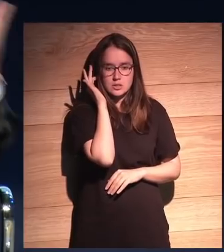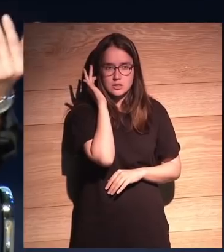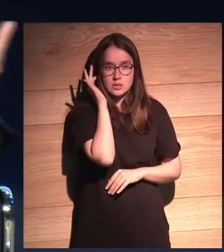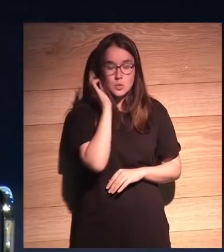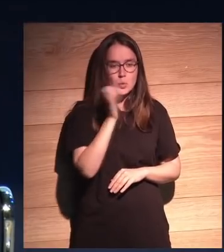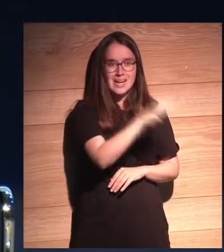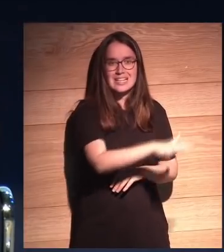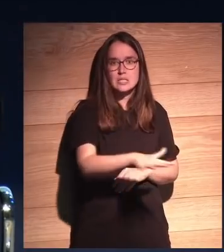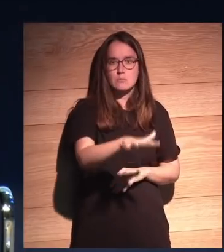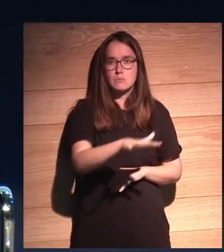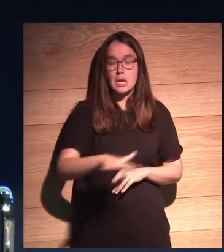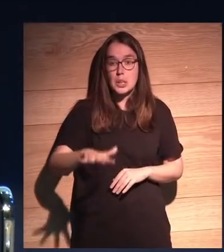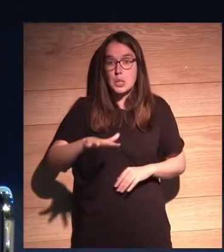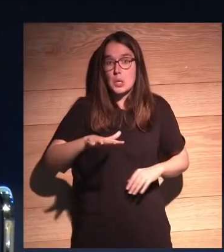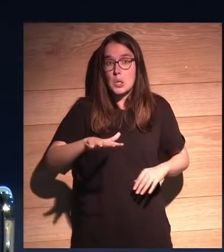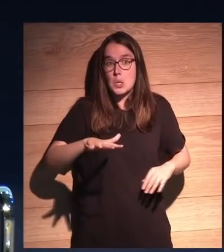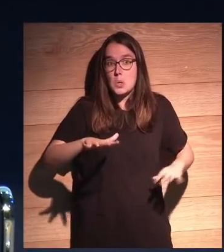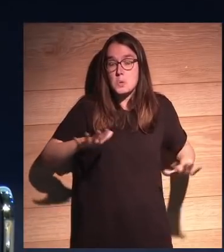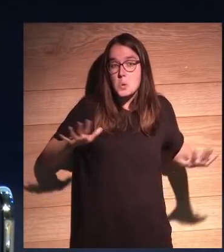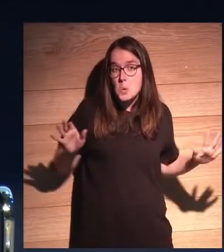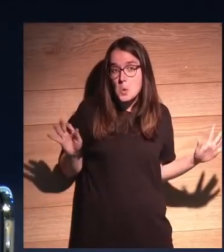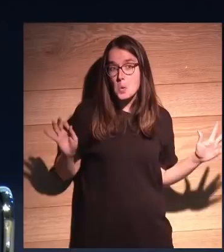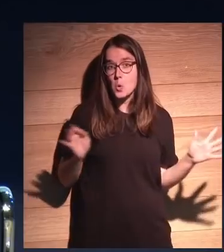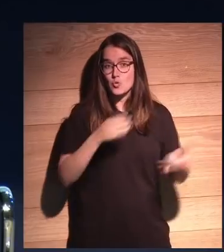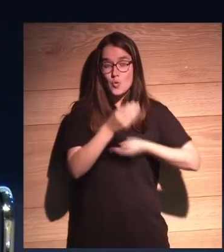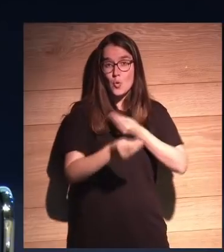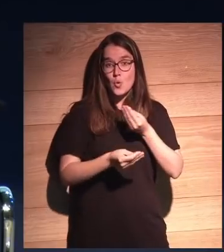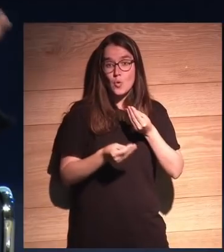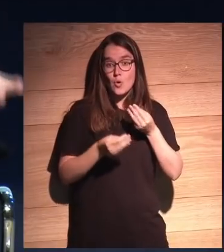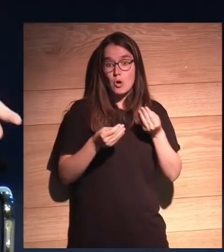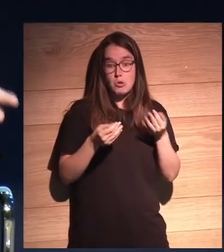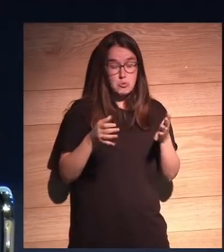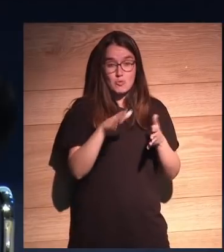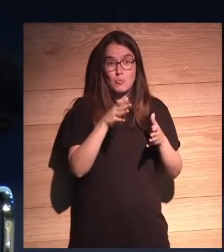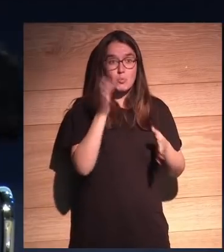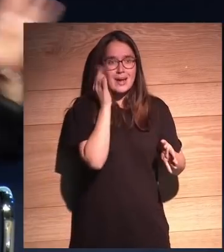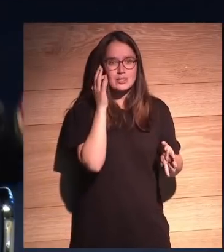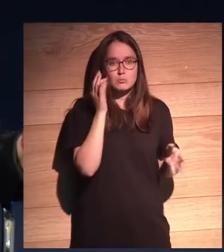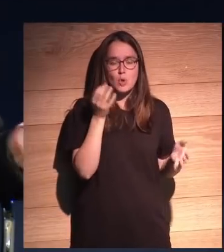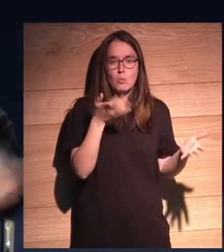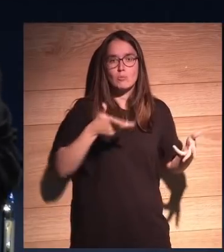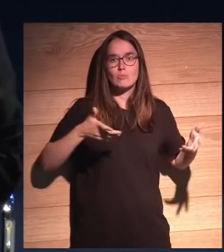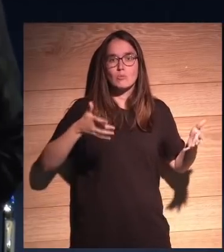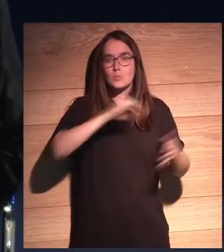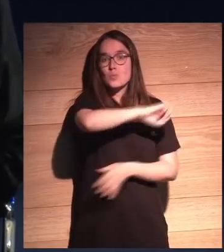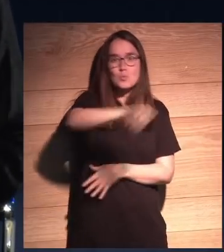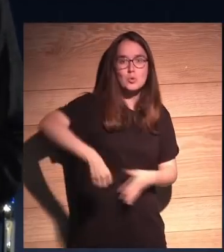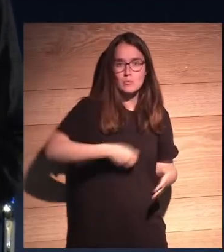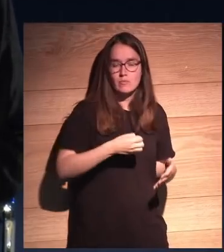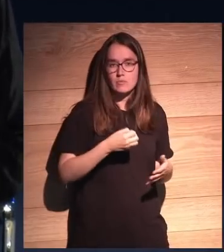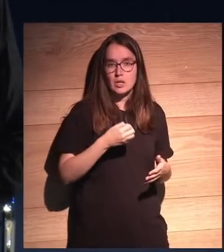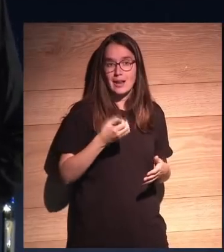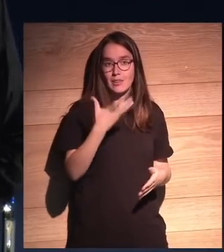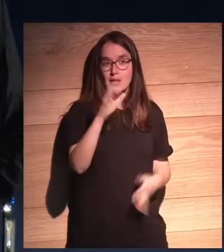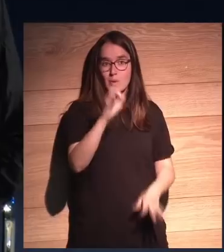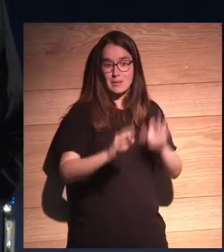un espacio, o no han ocupado más bien ningún espacio, es decir, la mitad de la población